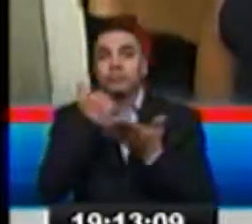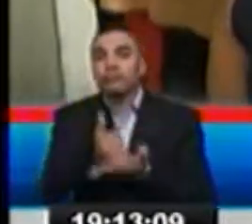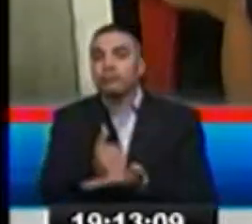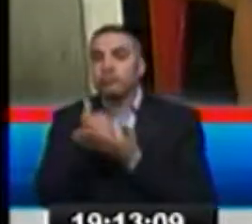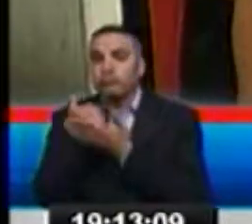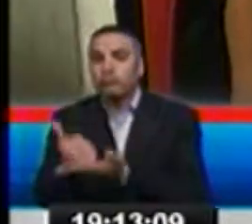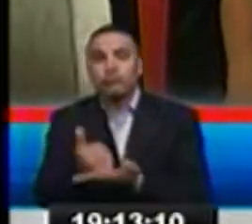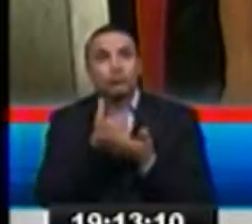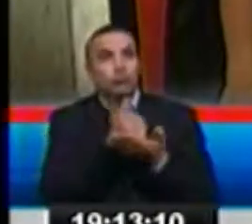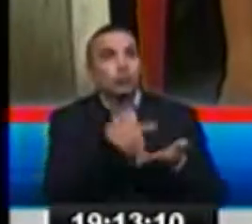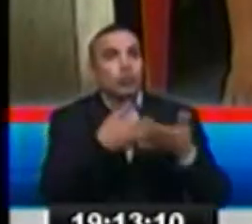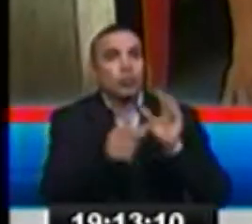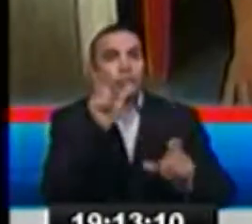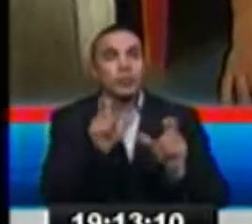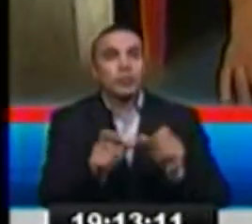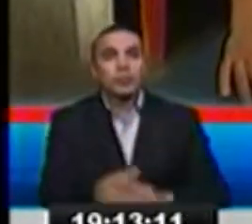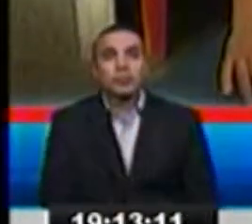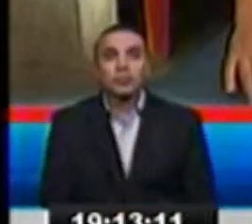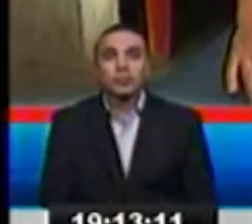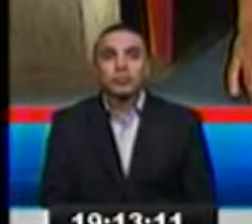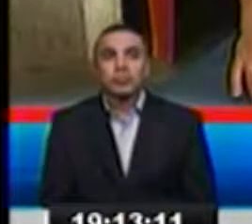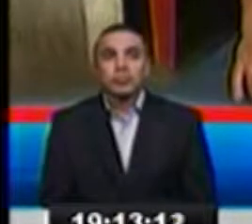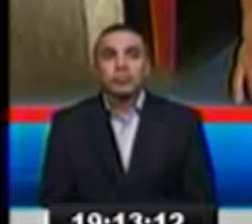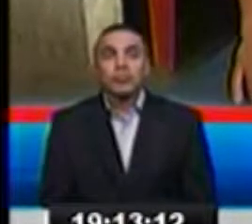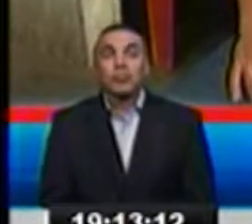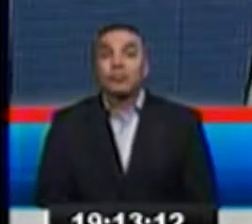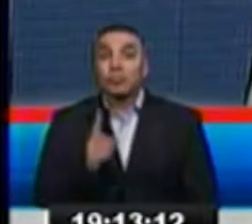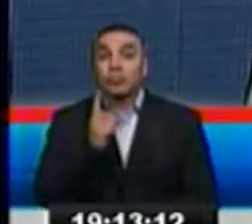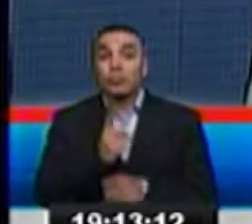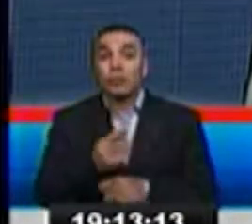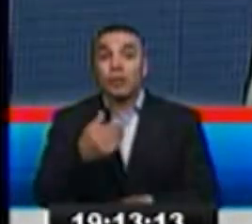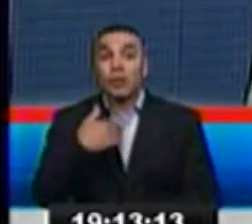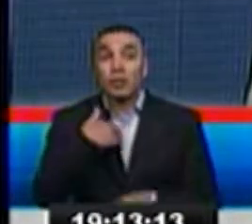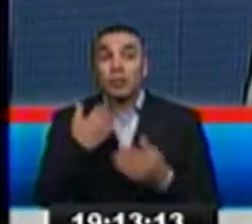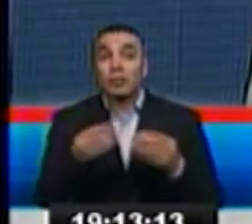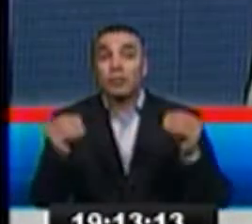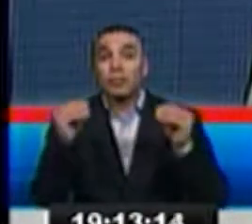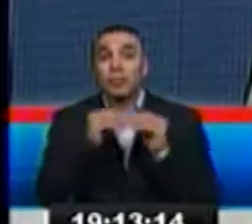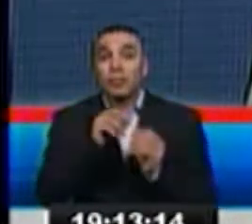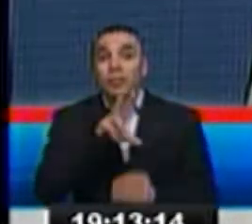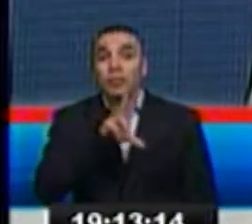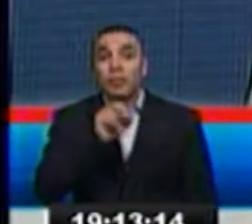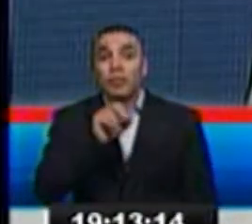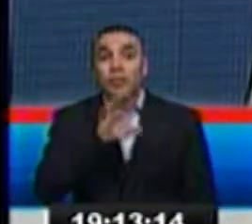de la misión Mis Mejores Años. Óigame bien, tenemos ya más de